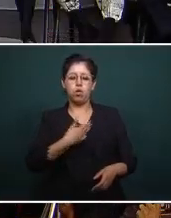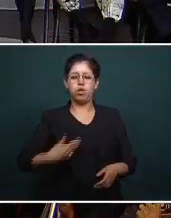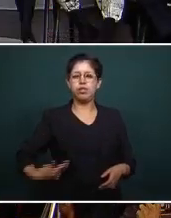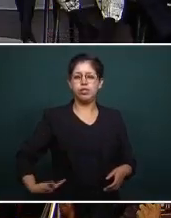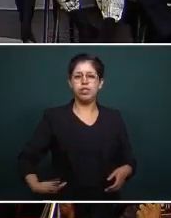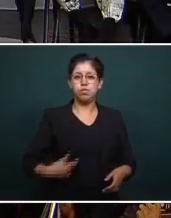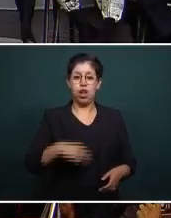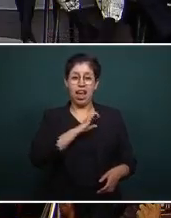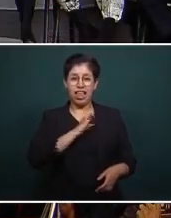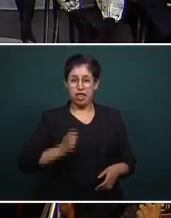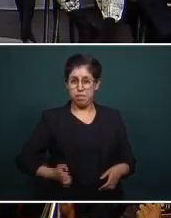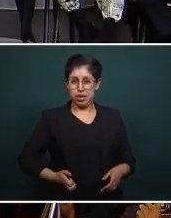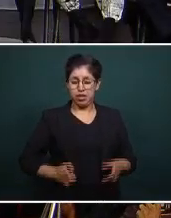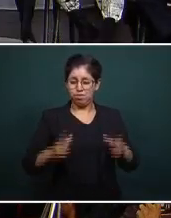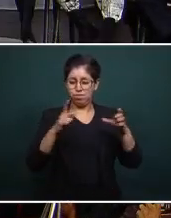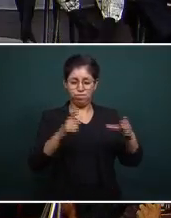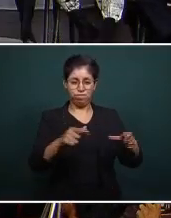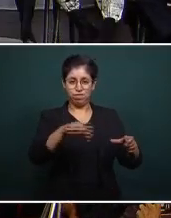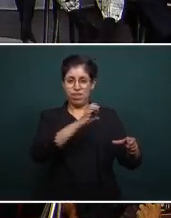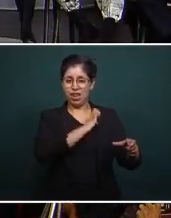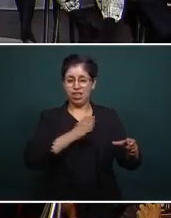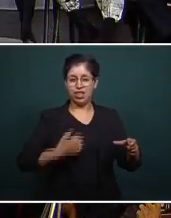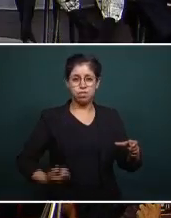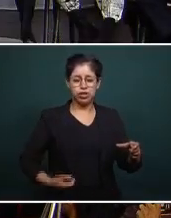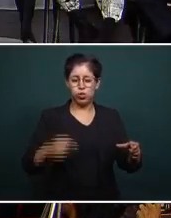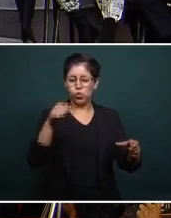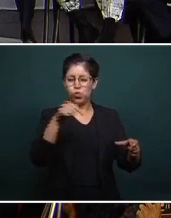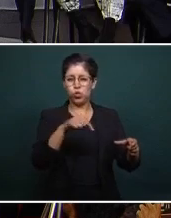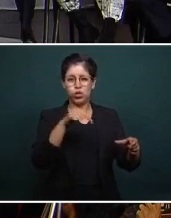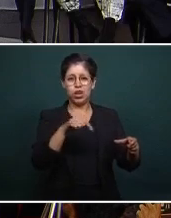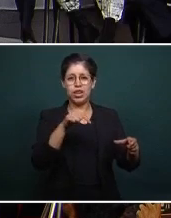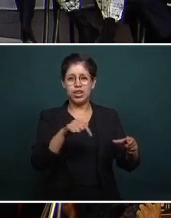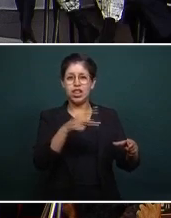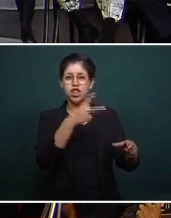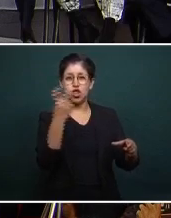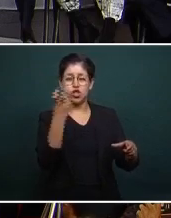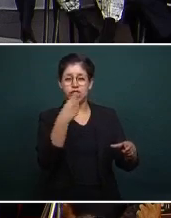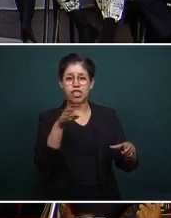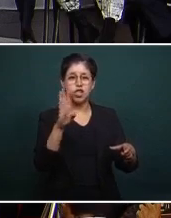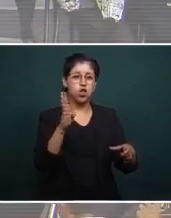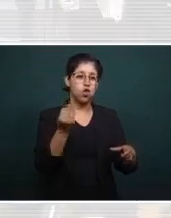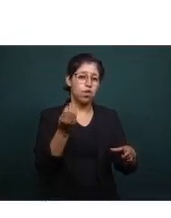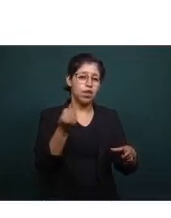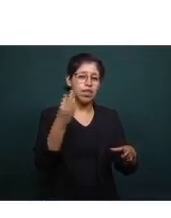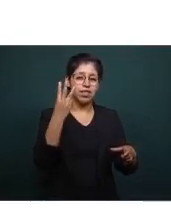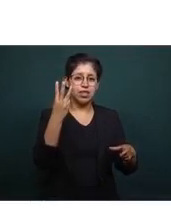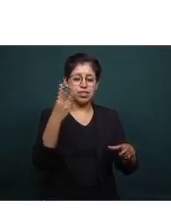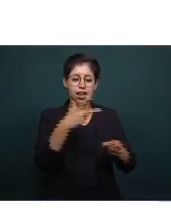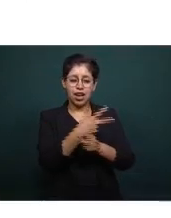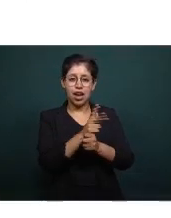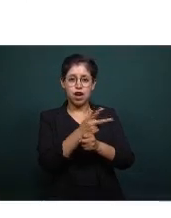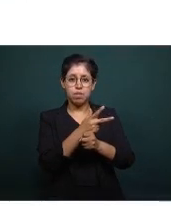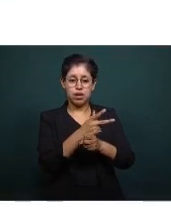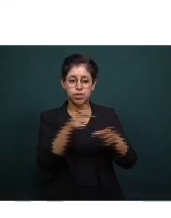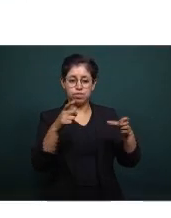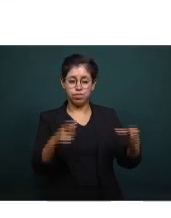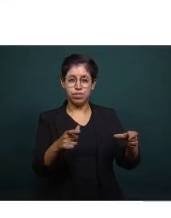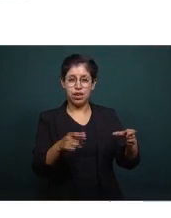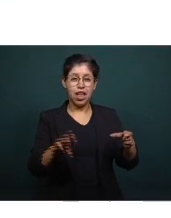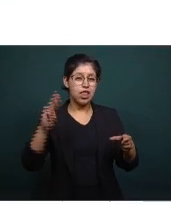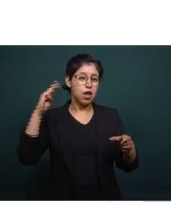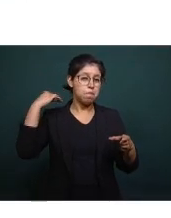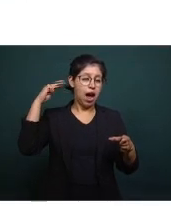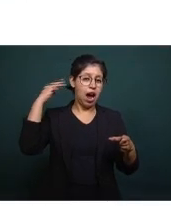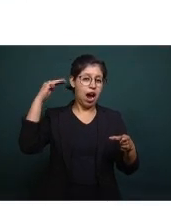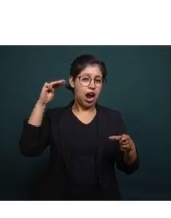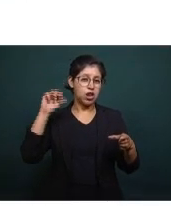municipio de Catepec, en donde tenemos en especial 293 cámaras en este municipio y, por ejemplo, del mes de marzo a junio